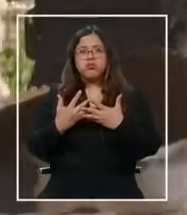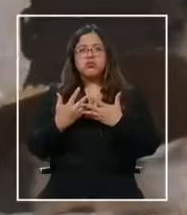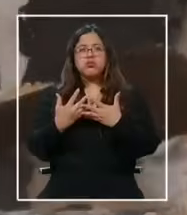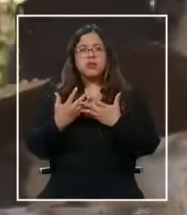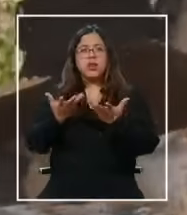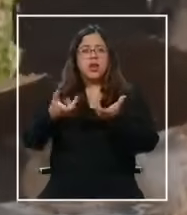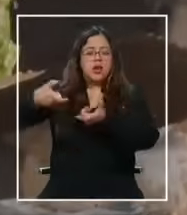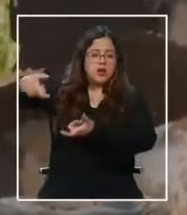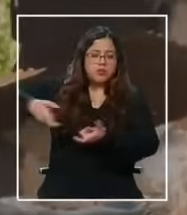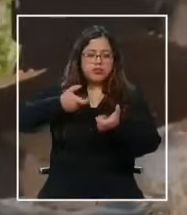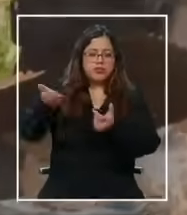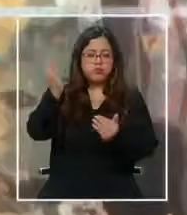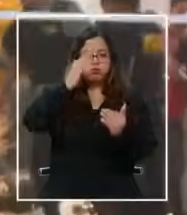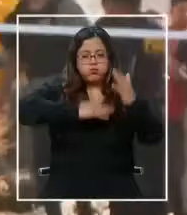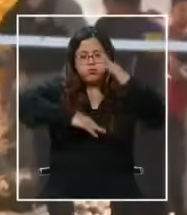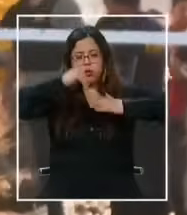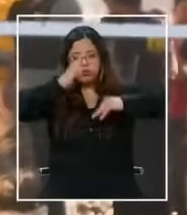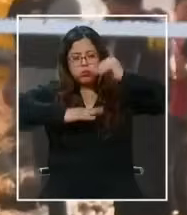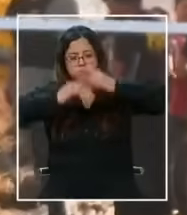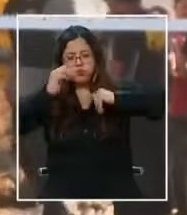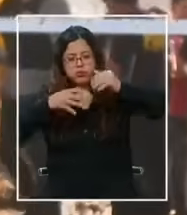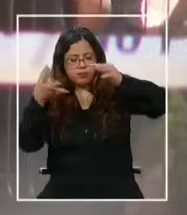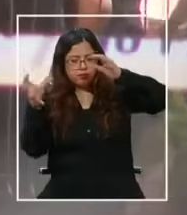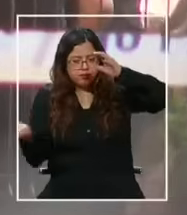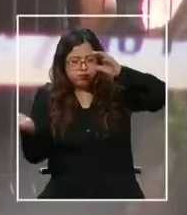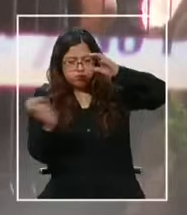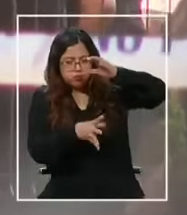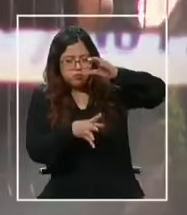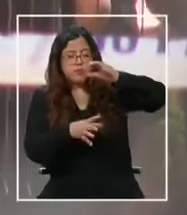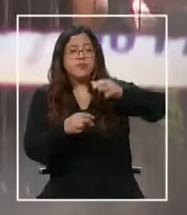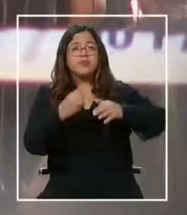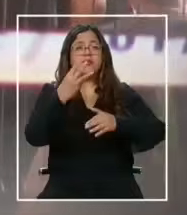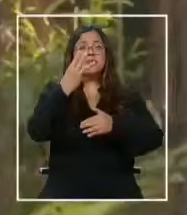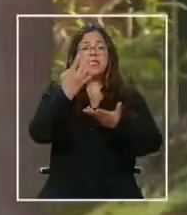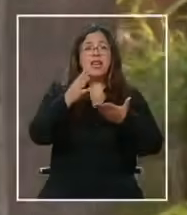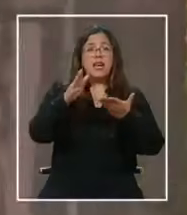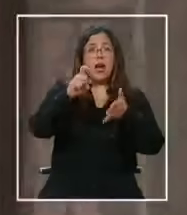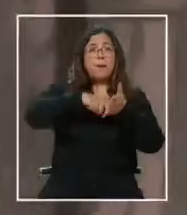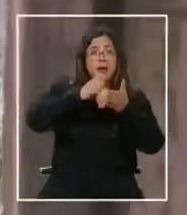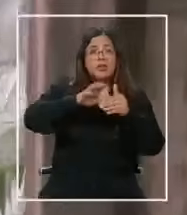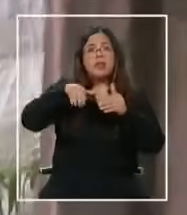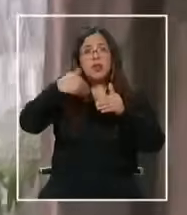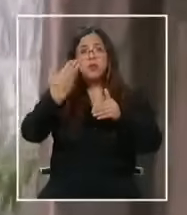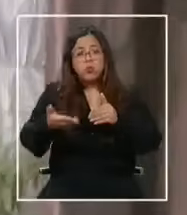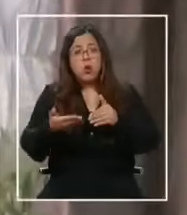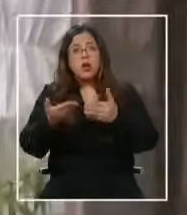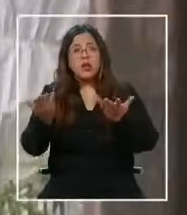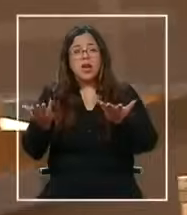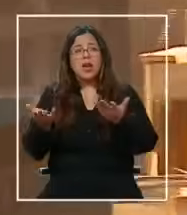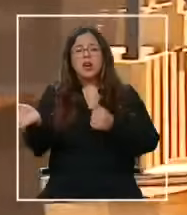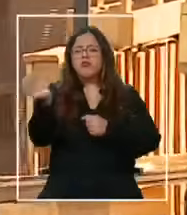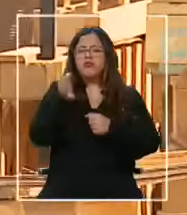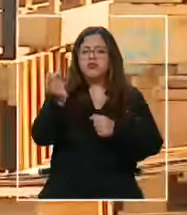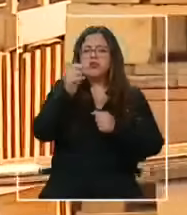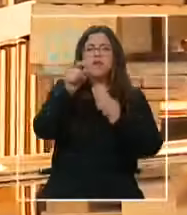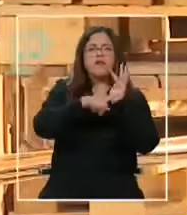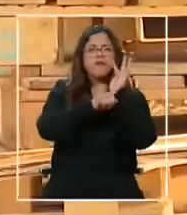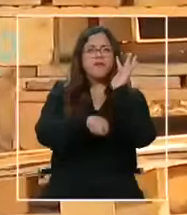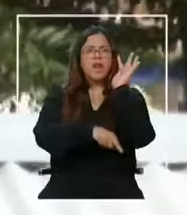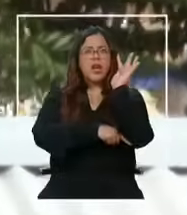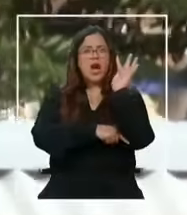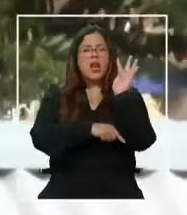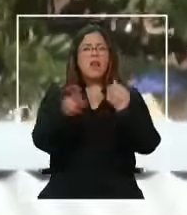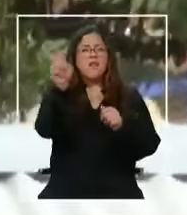sepultado bajo cemento a poco más de tres meses del secuestro y posterior homicidio las declaraciones del fiscal venezolano Fueron